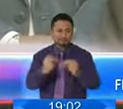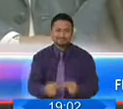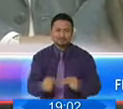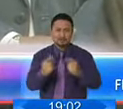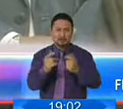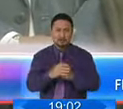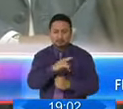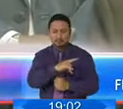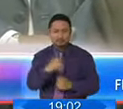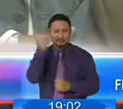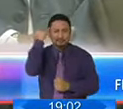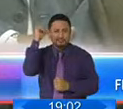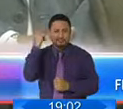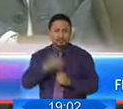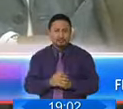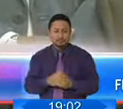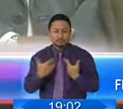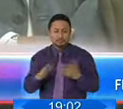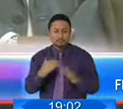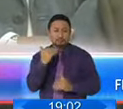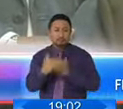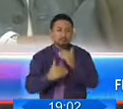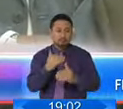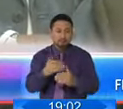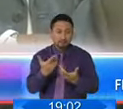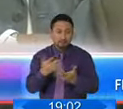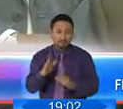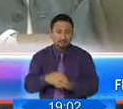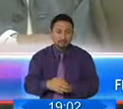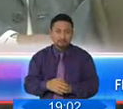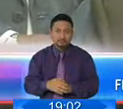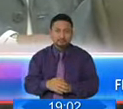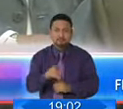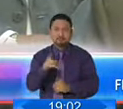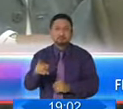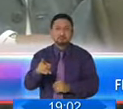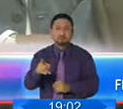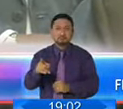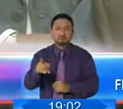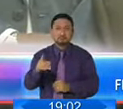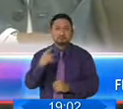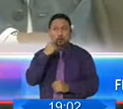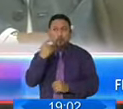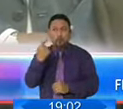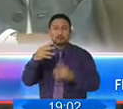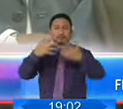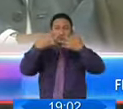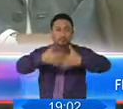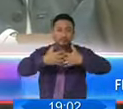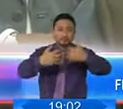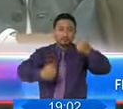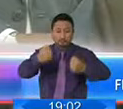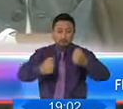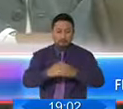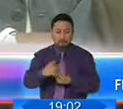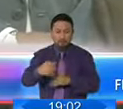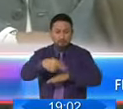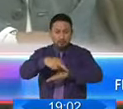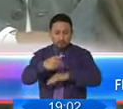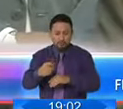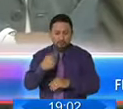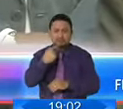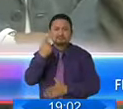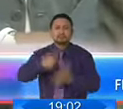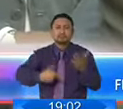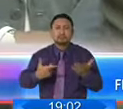una especulación que ya en pocos días vamos a conocer exactamente qué van a decir los carroceros con las carrocerías y con los repuestos que nosotros